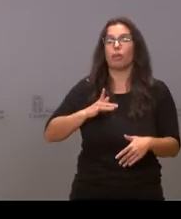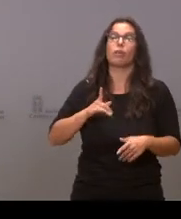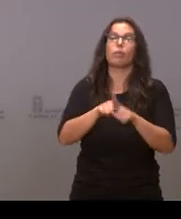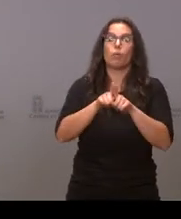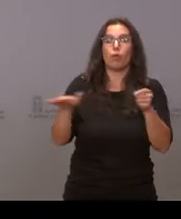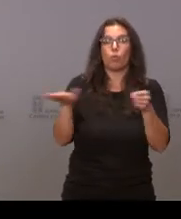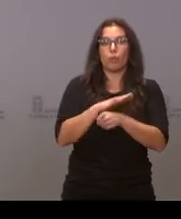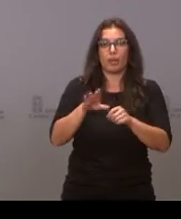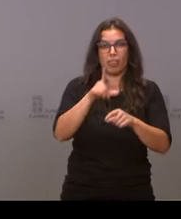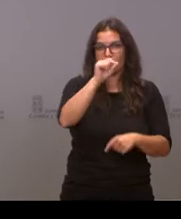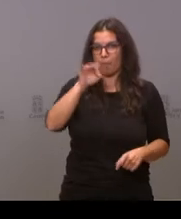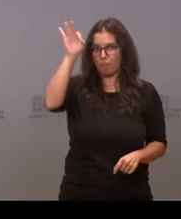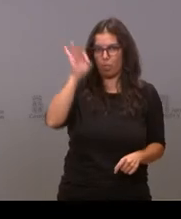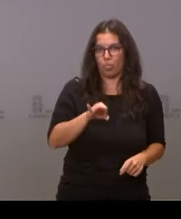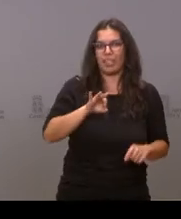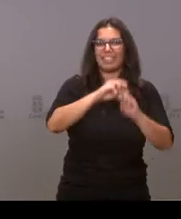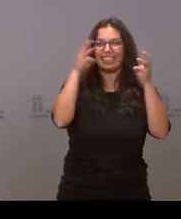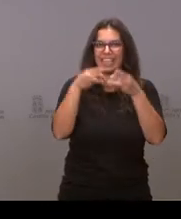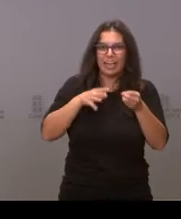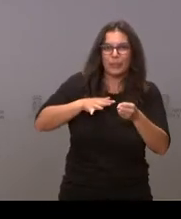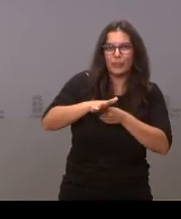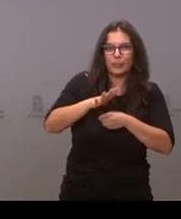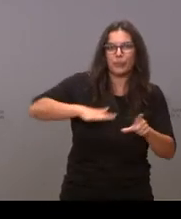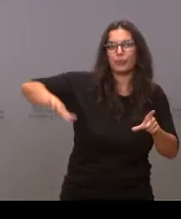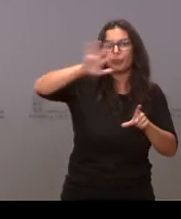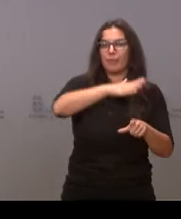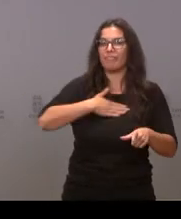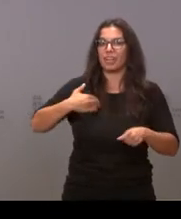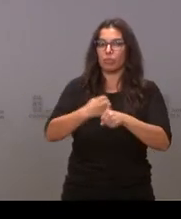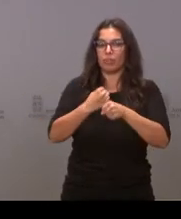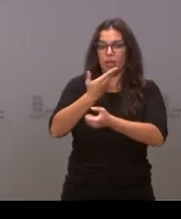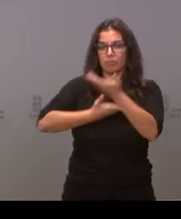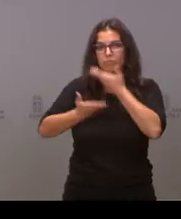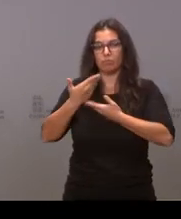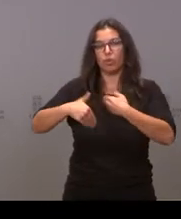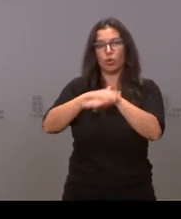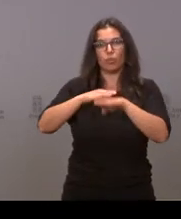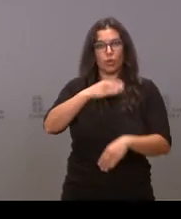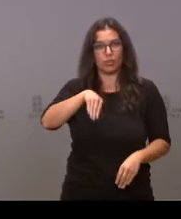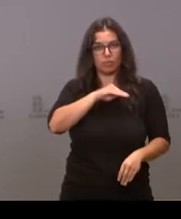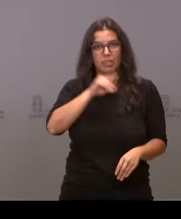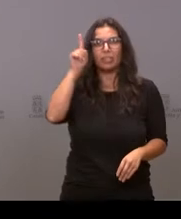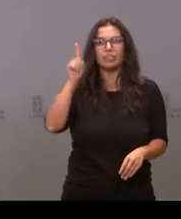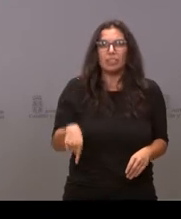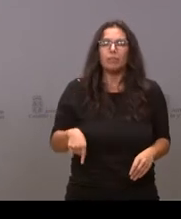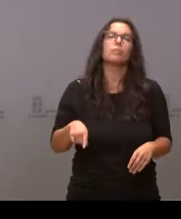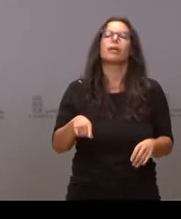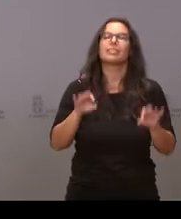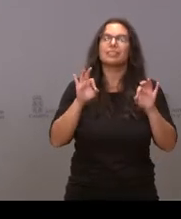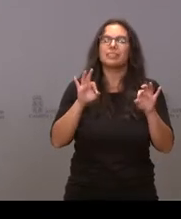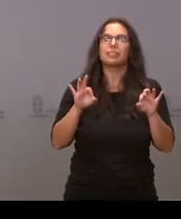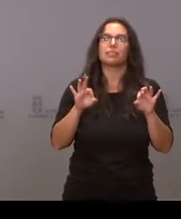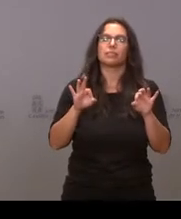trabajar en ello con el gobierno de españa con las operadoras también colaborando con los